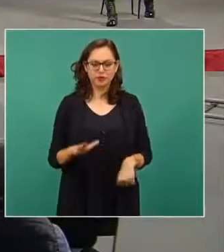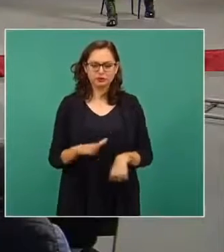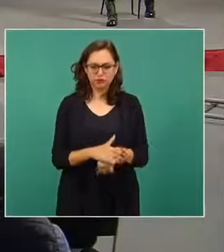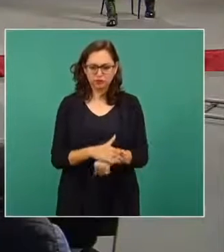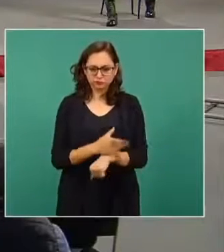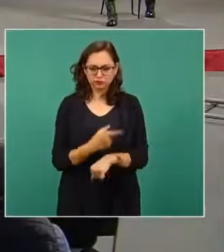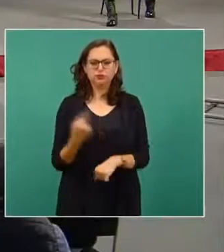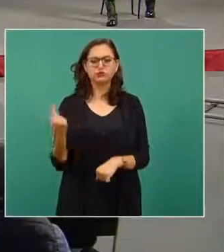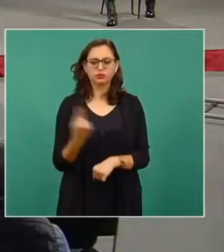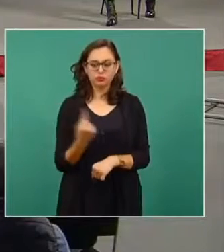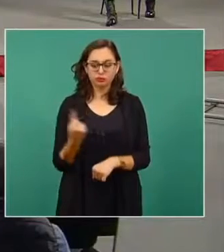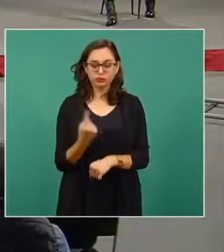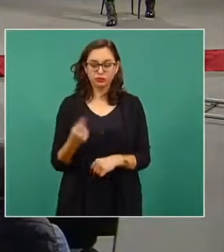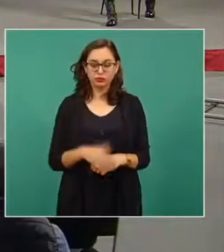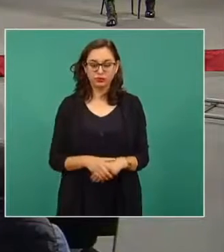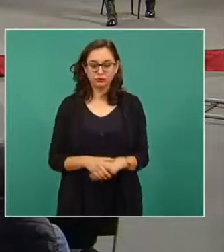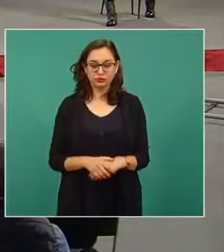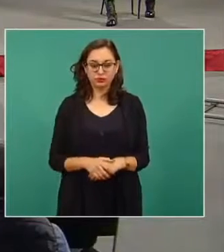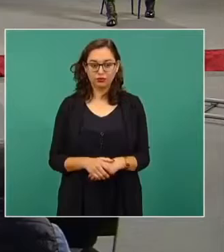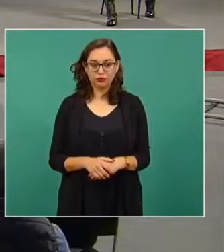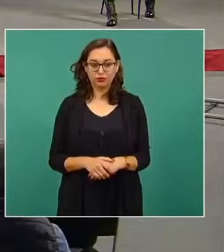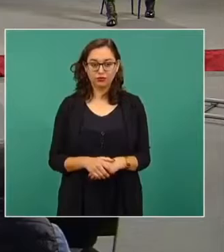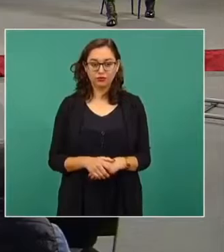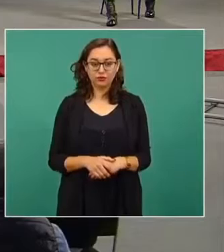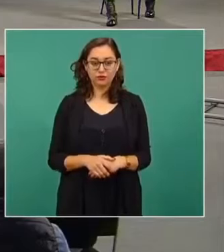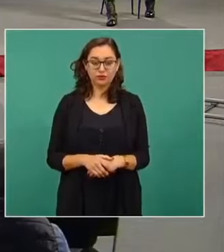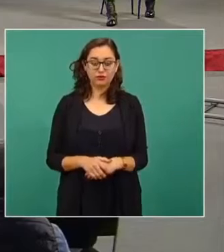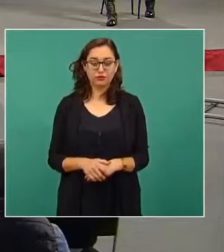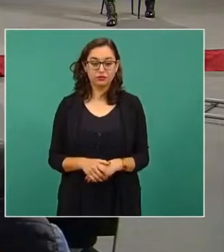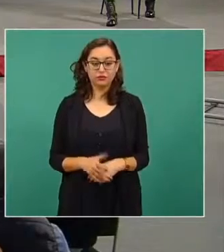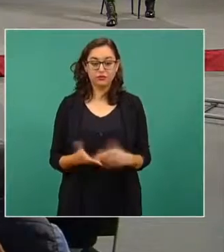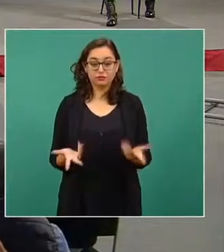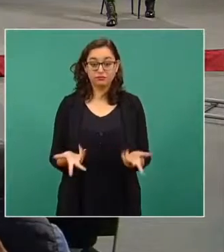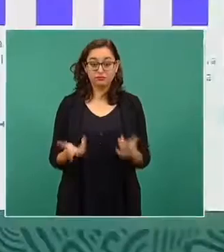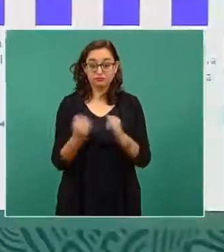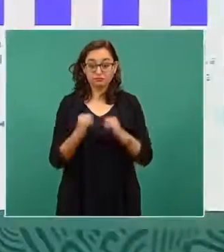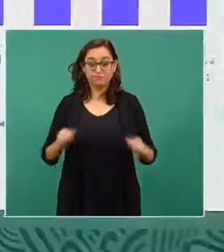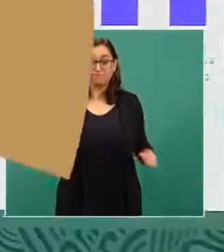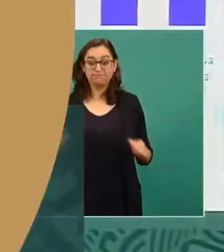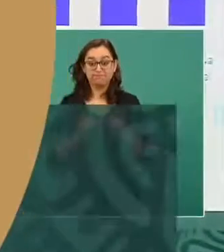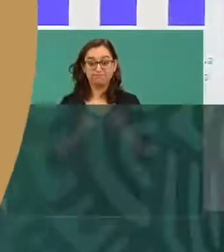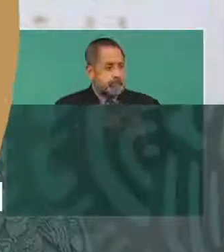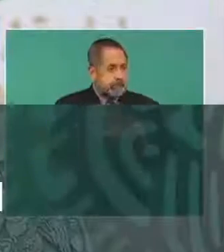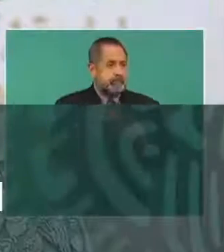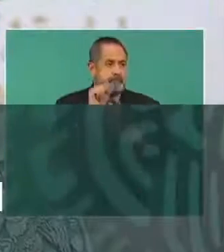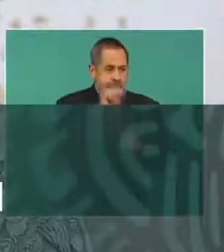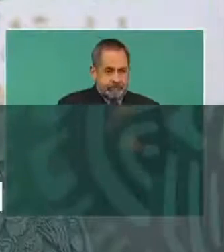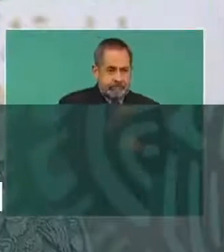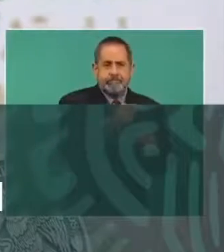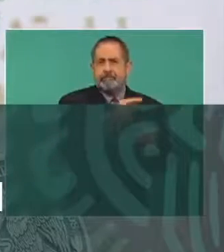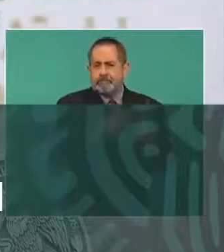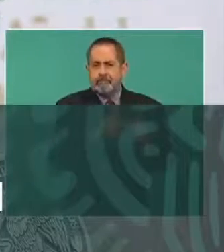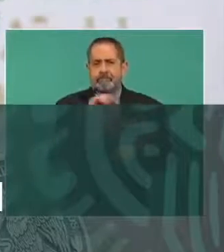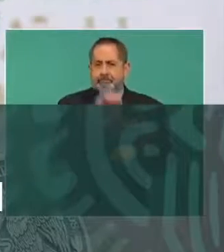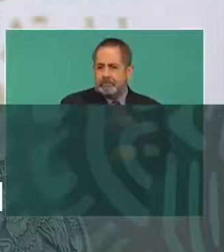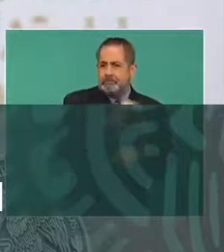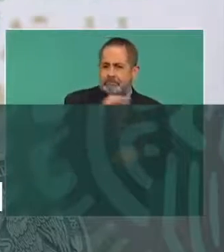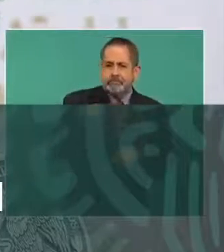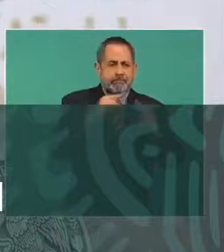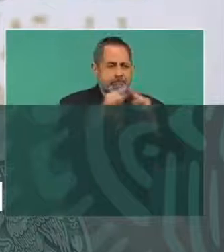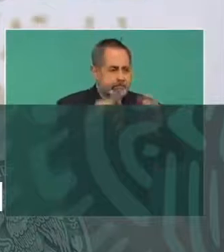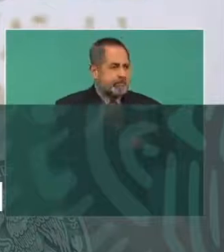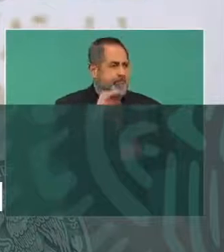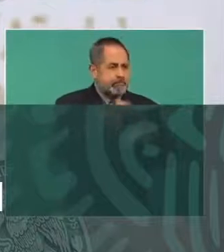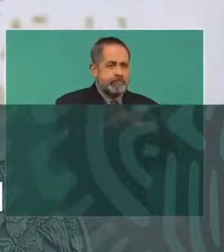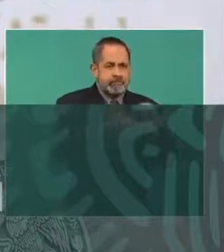institución es la encargada de la seguridad pública. El subsecretario de Salud,